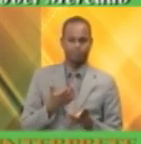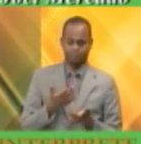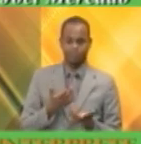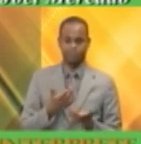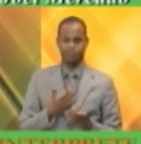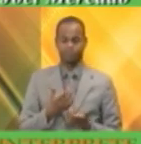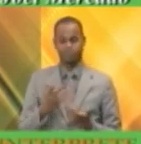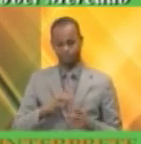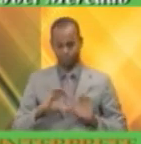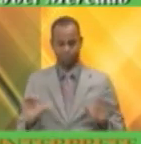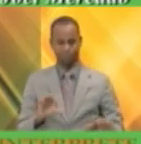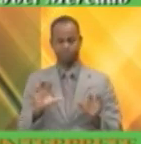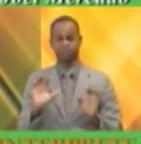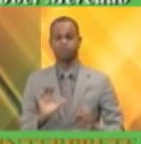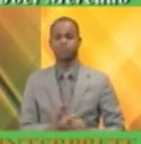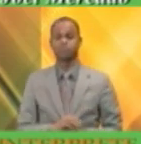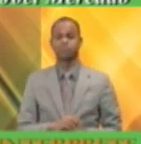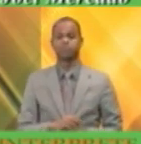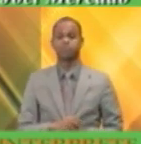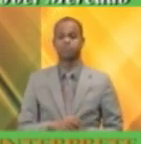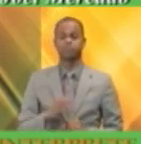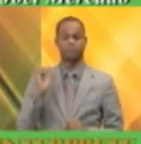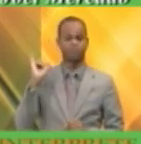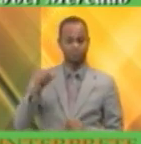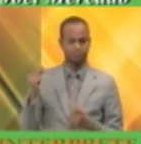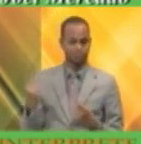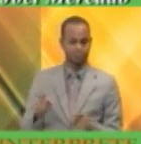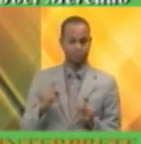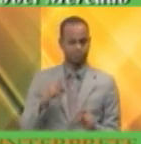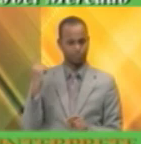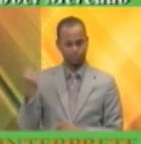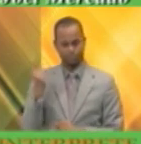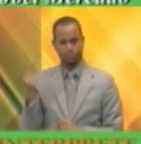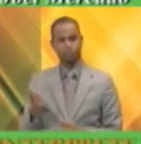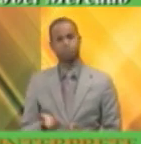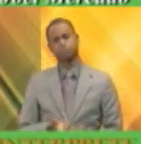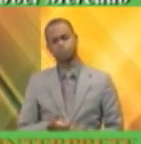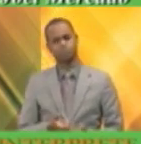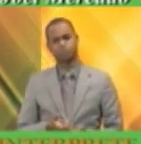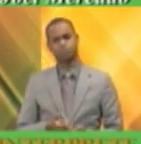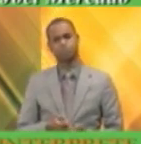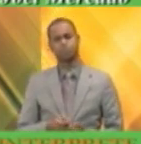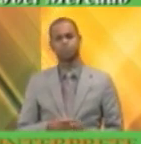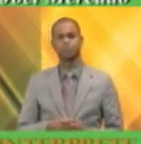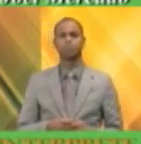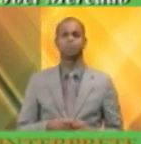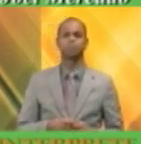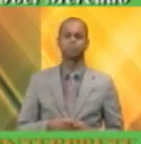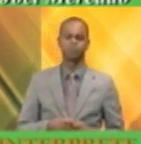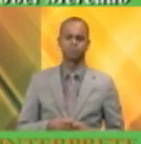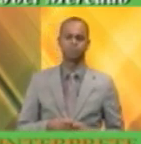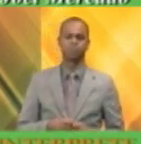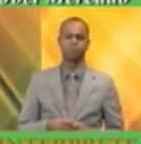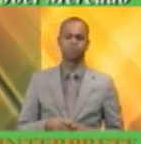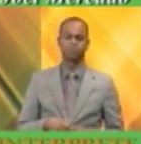lo hicimos el trabajo, pero eso no puede estar pasando todo el tiempo, ¿entiendes? Hay que, las autoridades